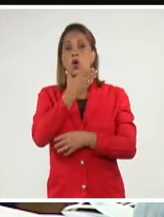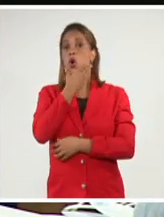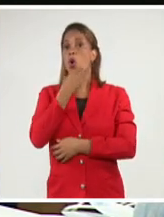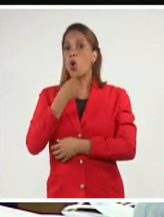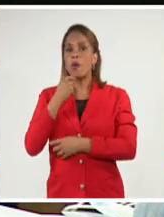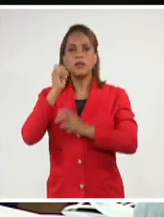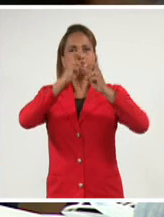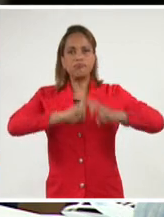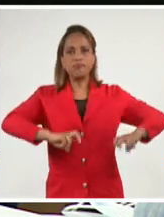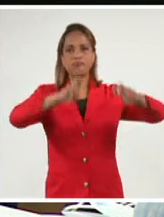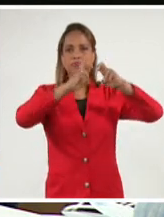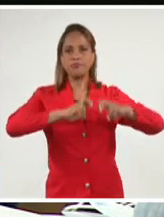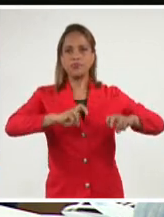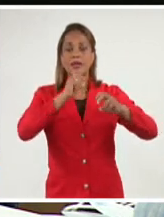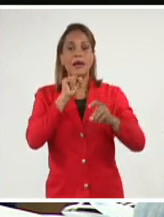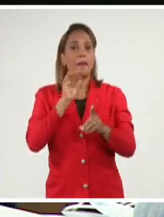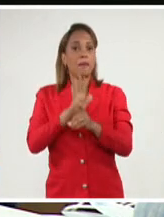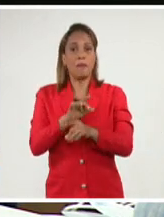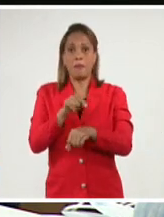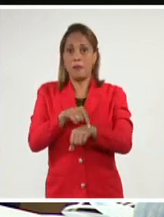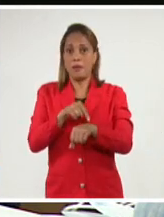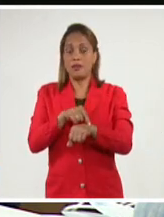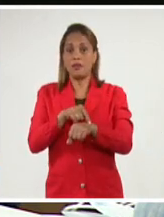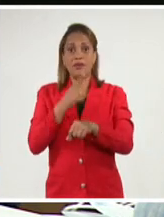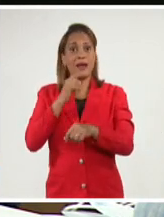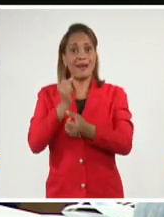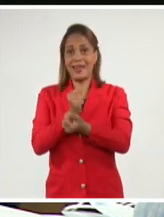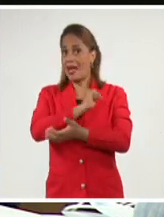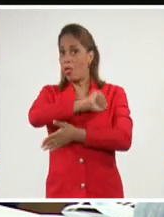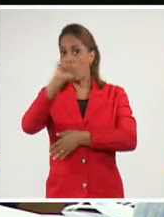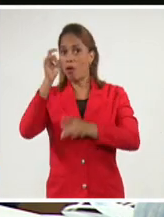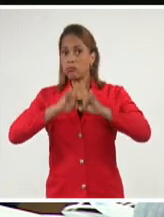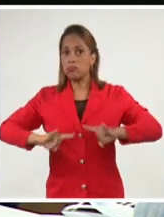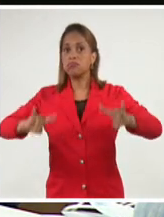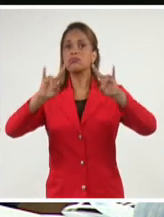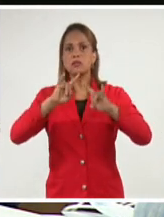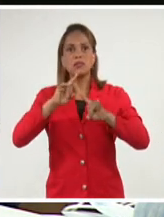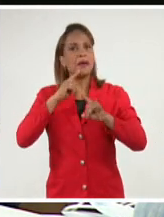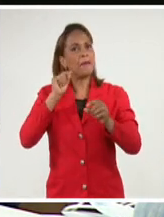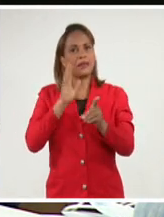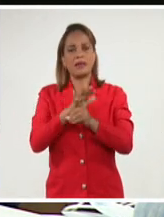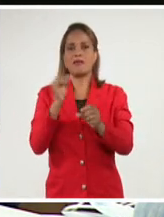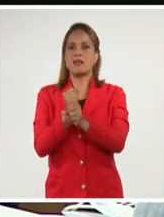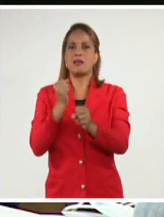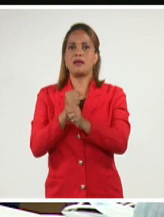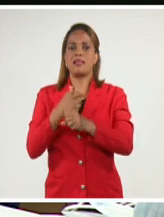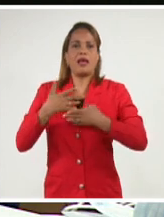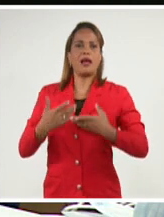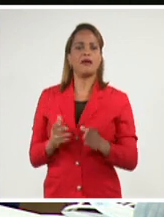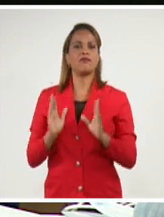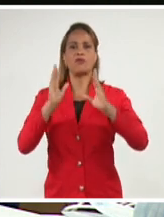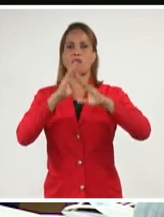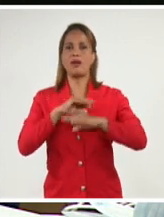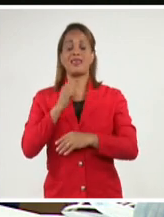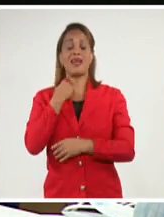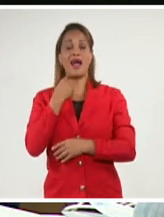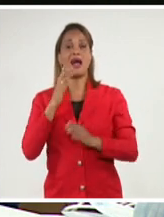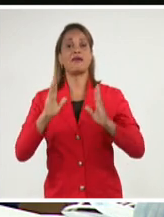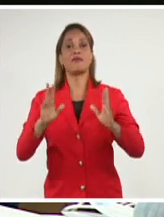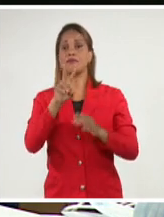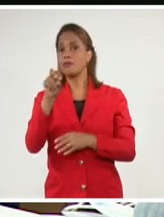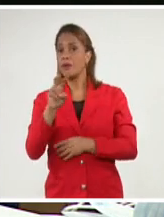investigadores, apenas salidos de las aulas universitarias, no han descansado desde el inicio del 2020 en su empeño de poner